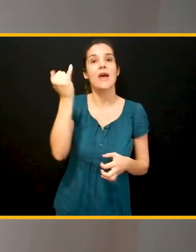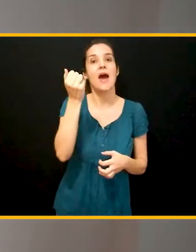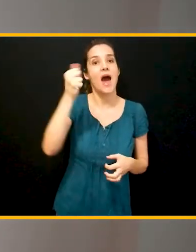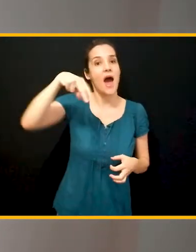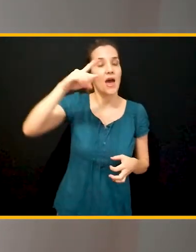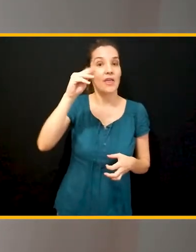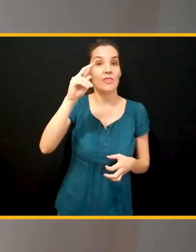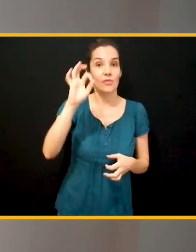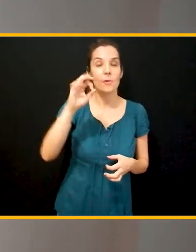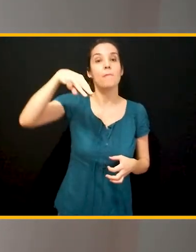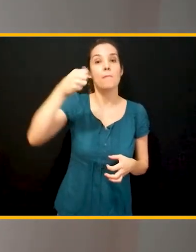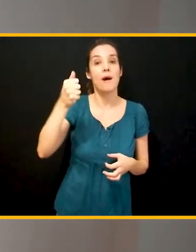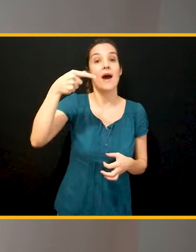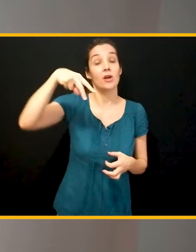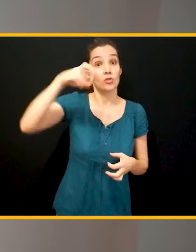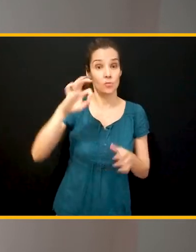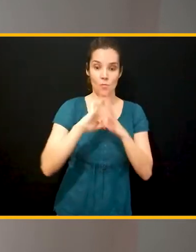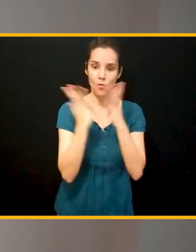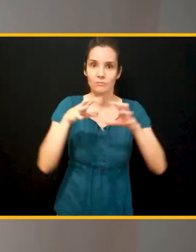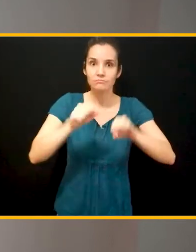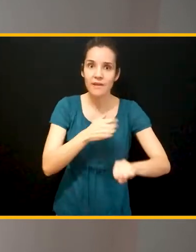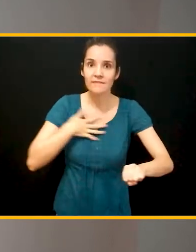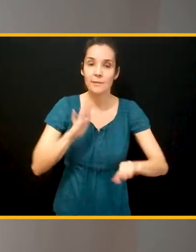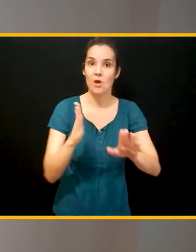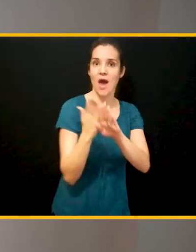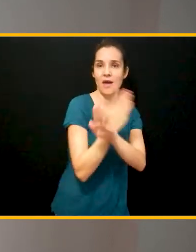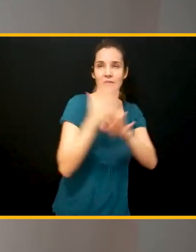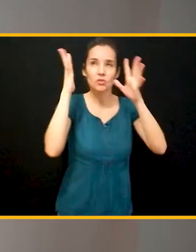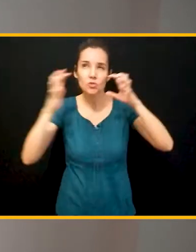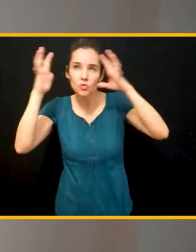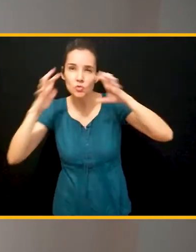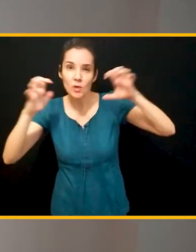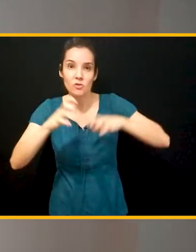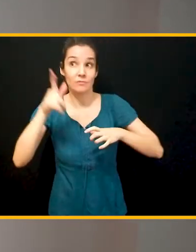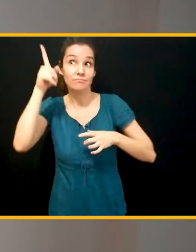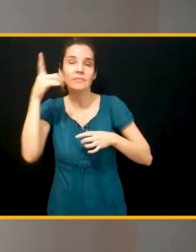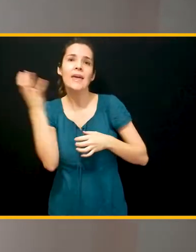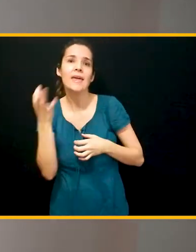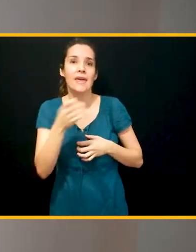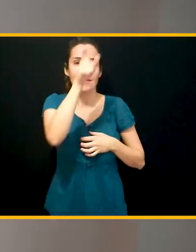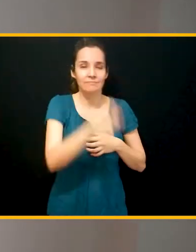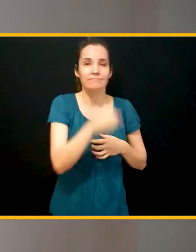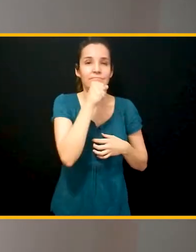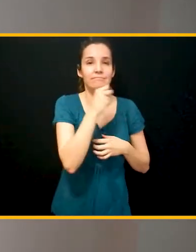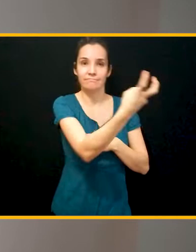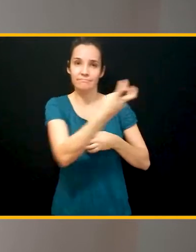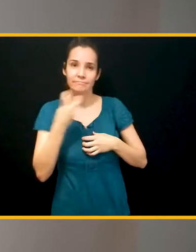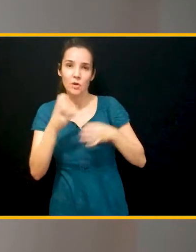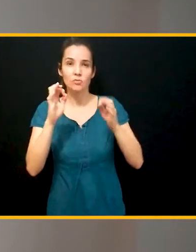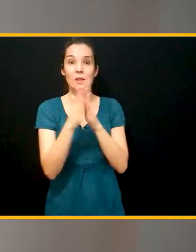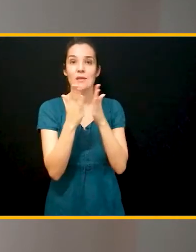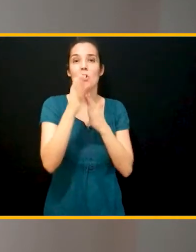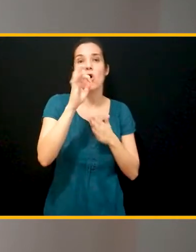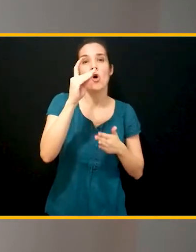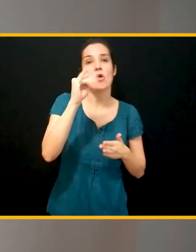mundo, Alejandro Magno tuvo un sueño. Un anciano de pelo blanco se le aparecía y le recitaba unos versos de la Odisea que hablaban